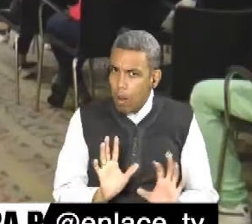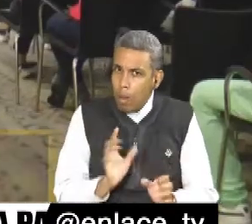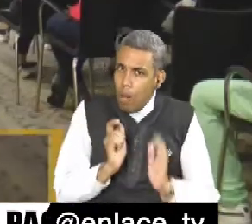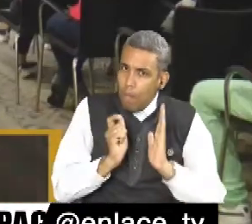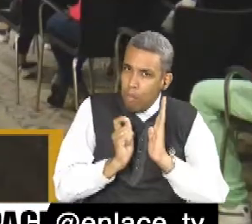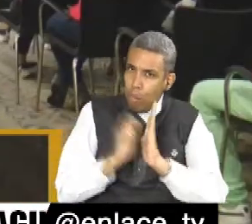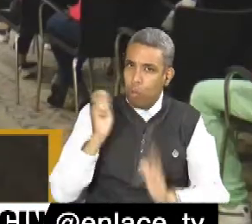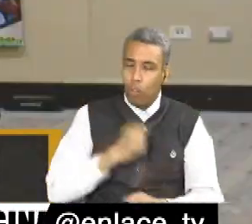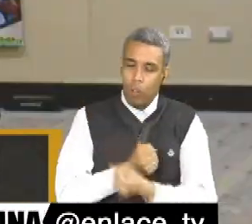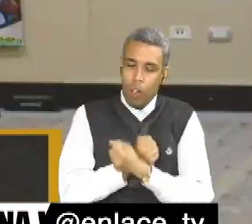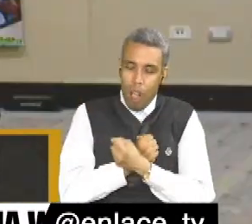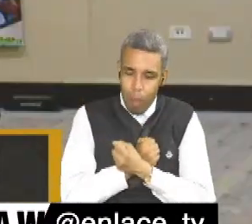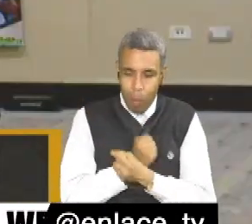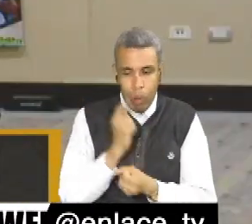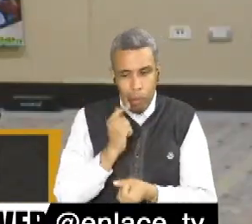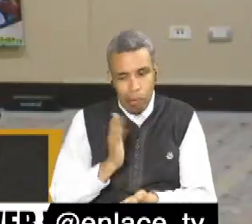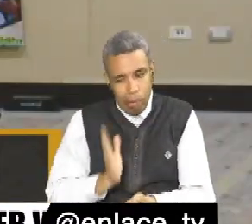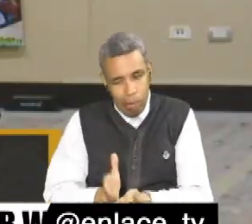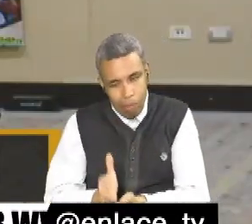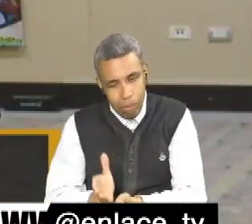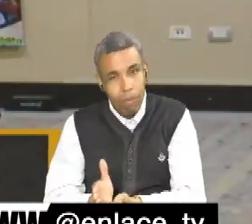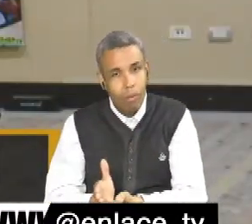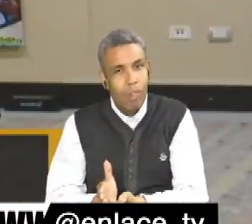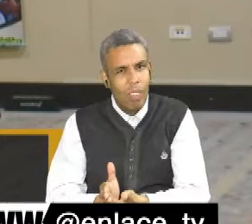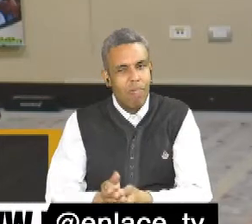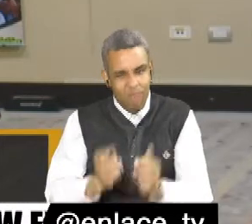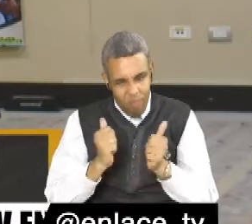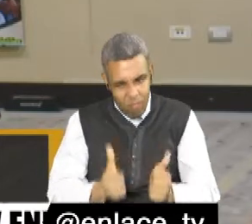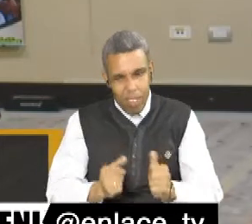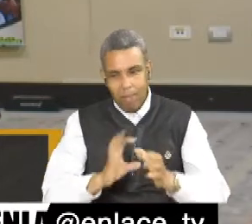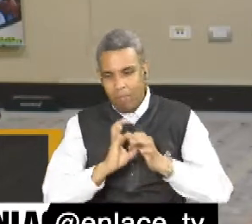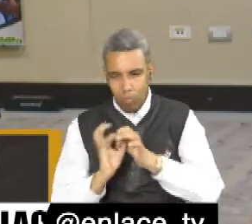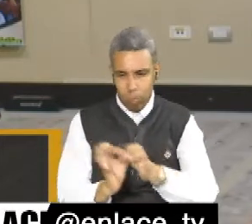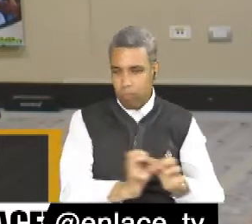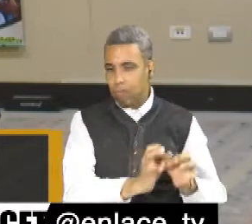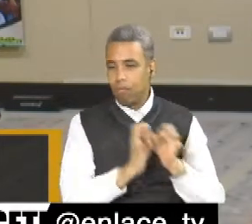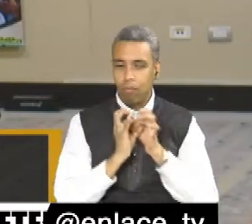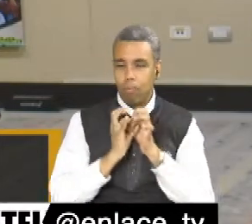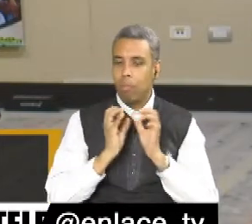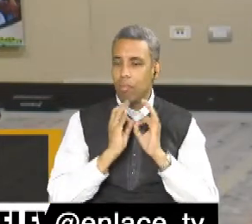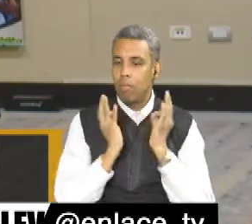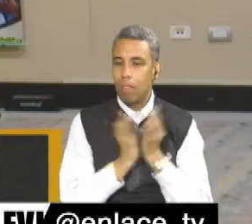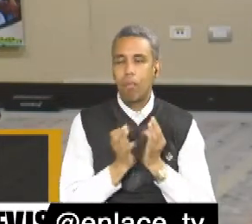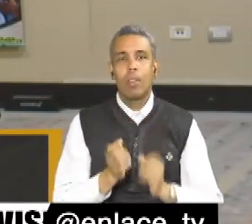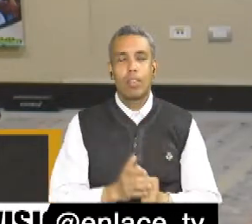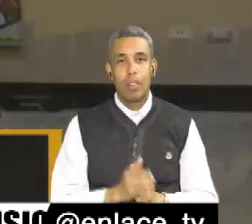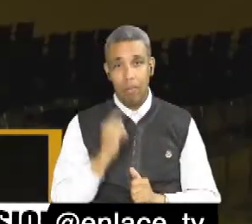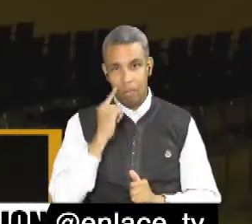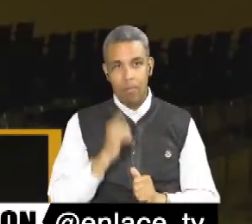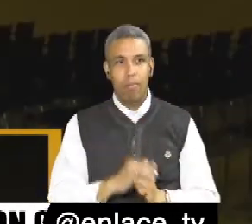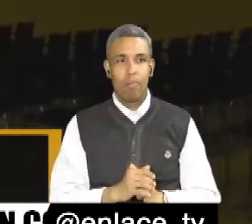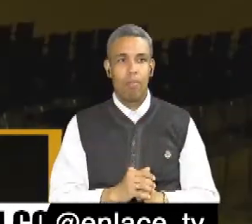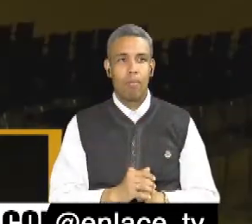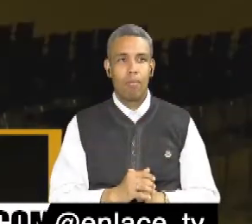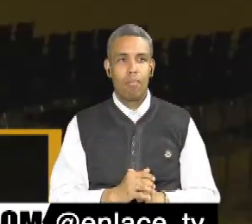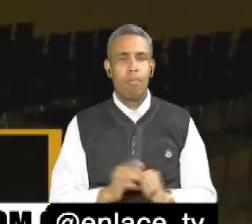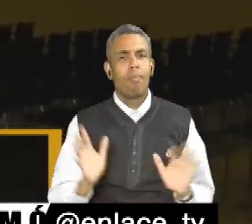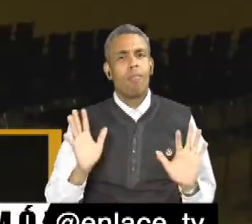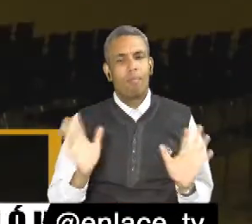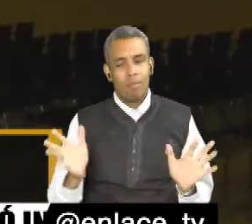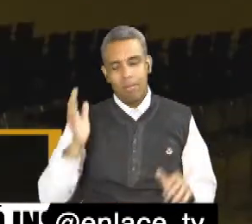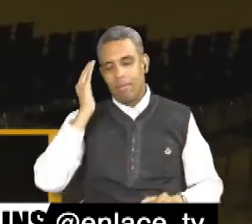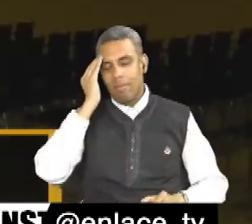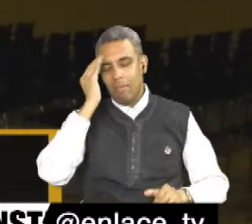psicología Ani Acevedo, cumplida la misma en horas de la noche del jueves en el auditorio del Centro Comercial San Silvestre. Hoy en día ya sabemos qué es lo que